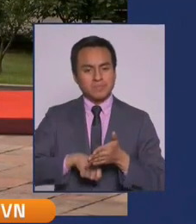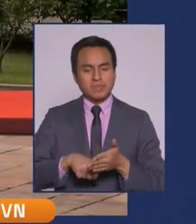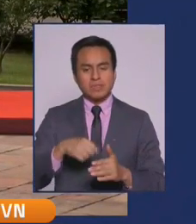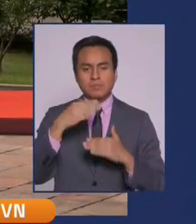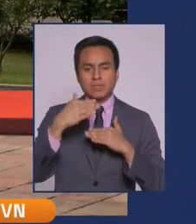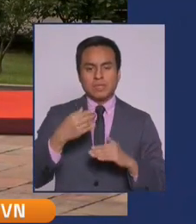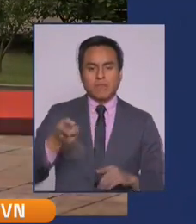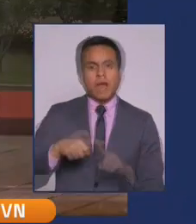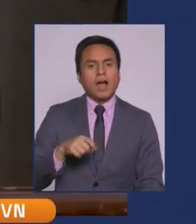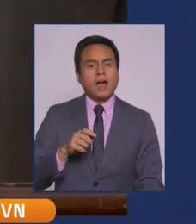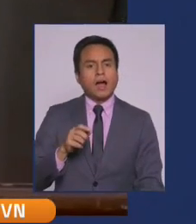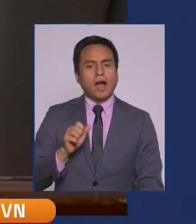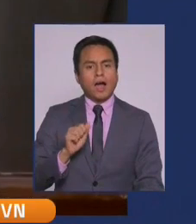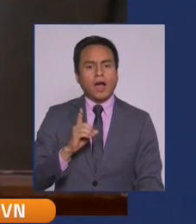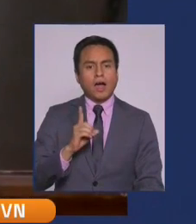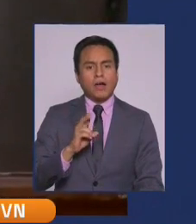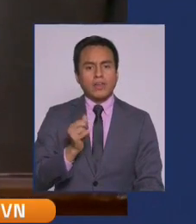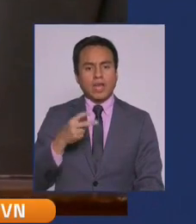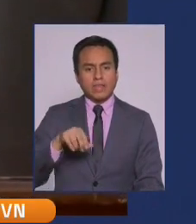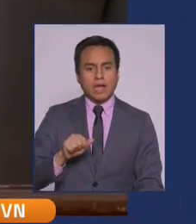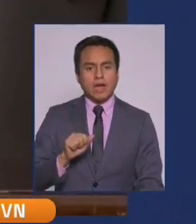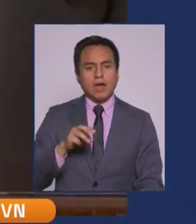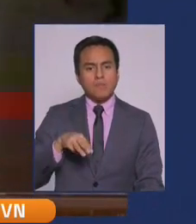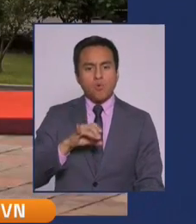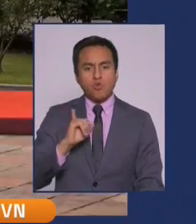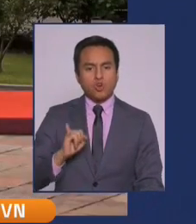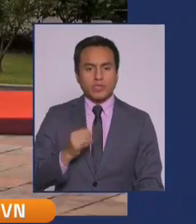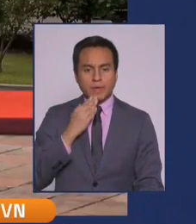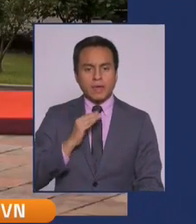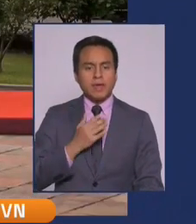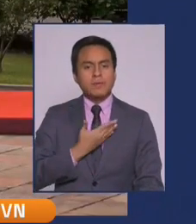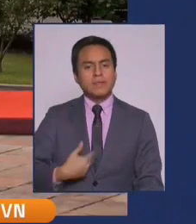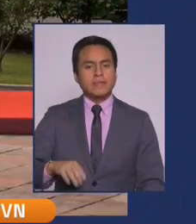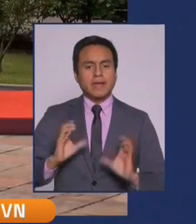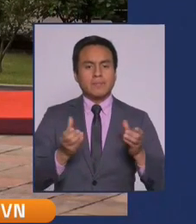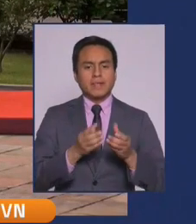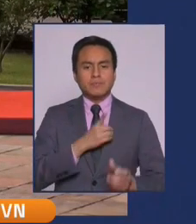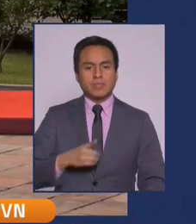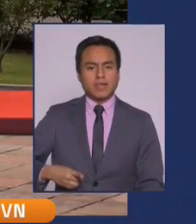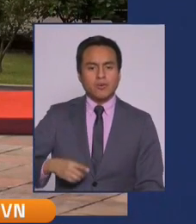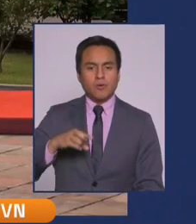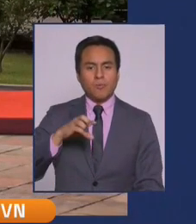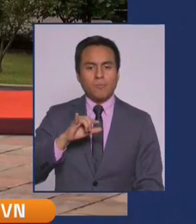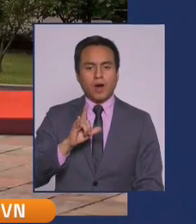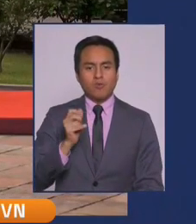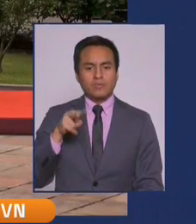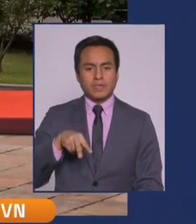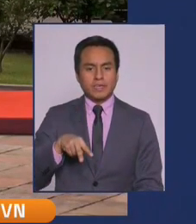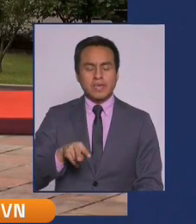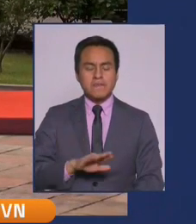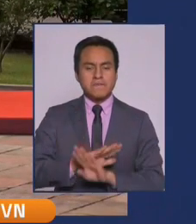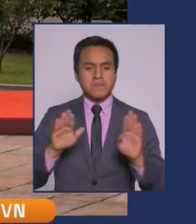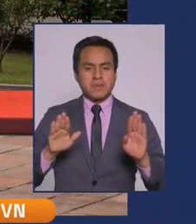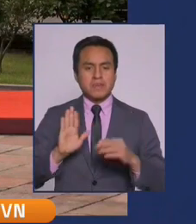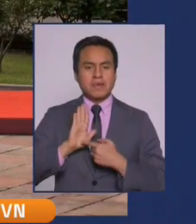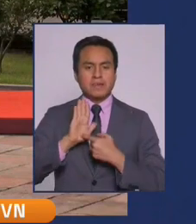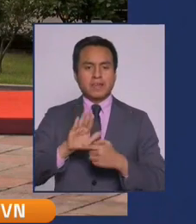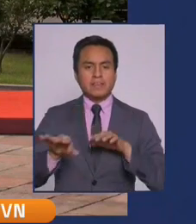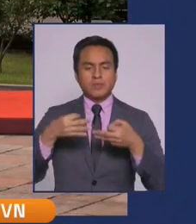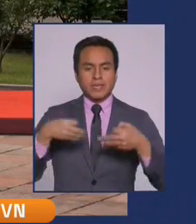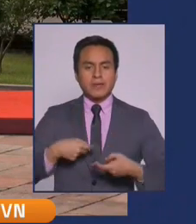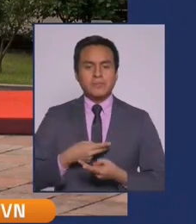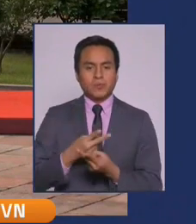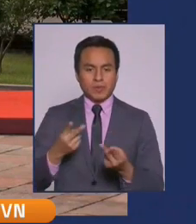planteó la posibilidad del veto, y el veto requiere votos, si no, no